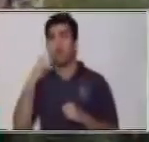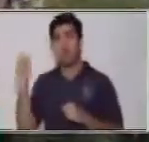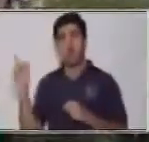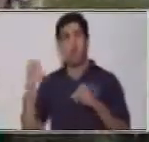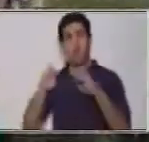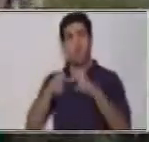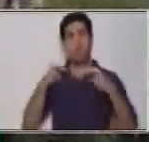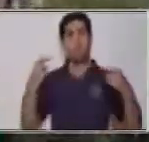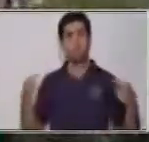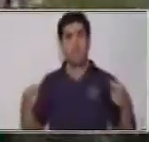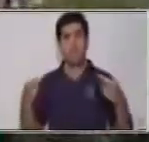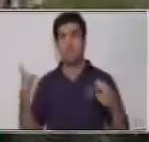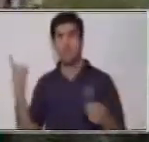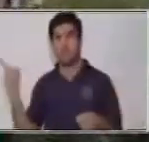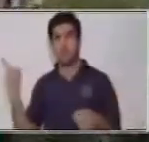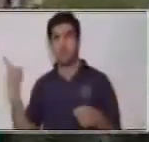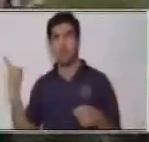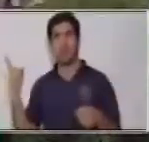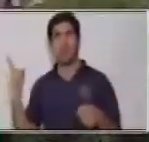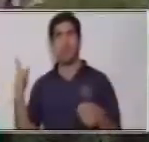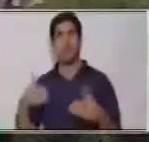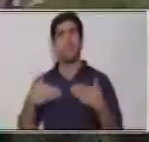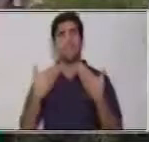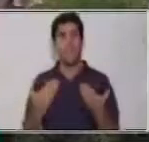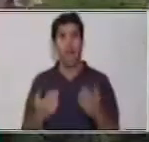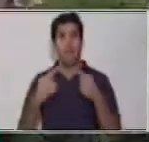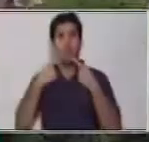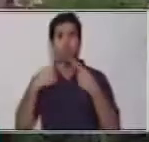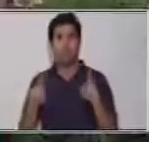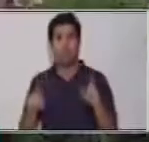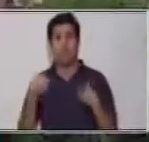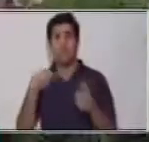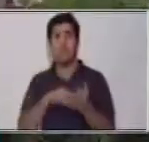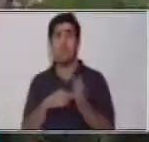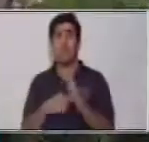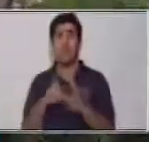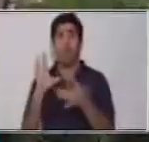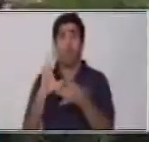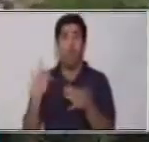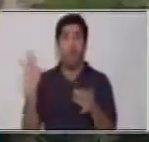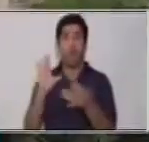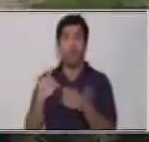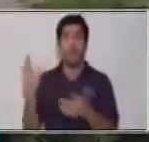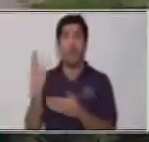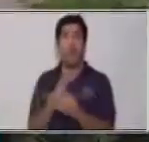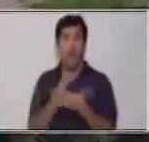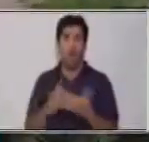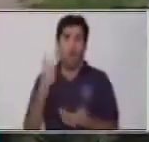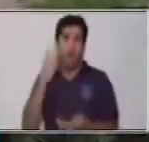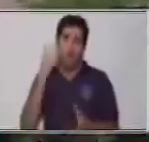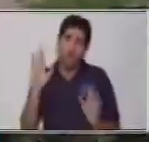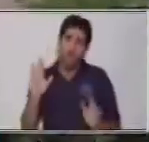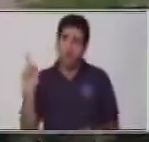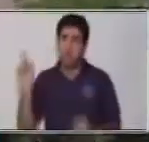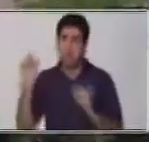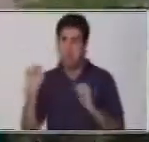dando una noticia. Nos están contando algo. Vamos a ver si Bielman va a